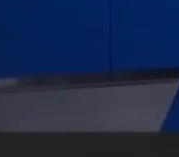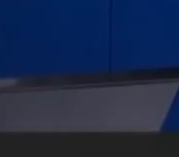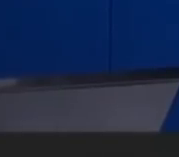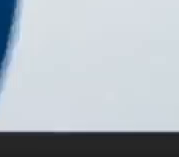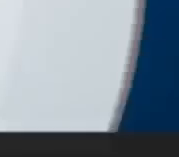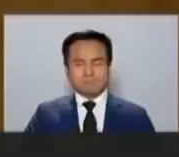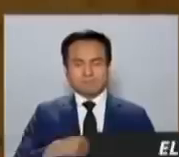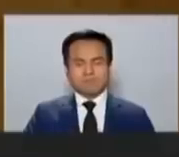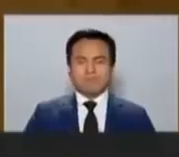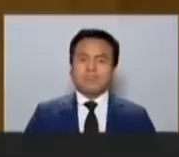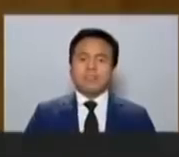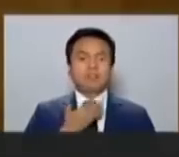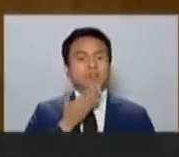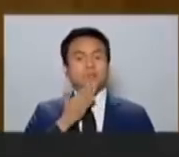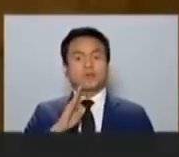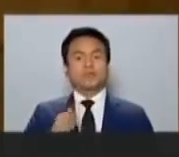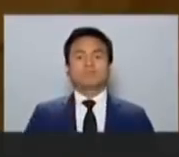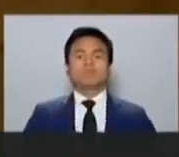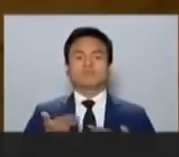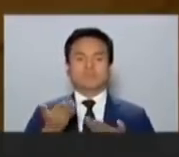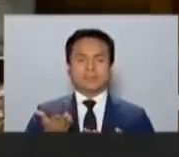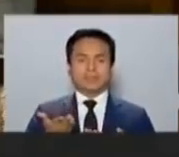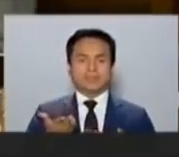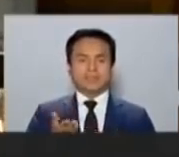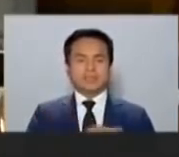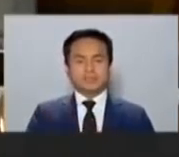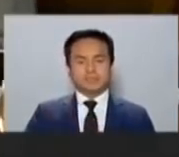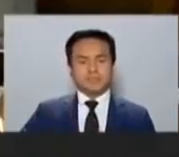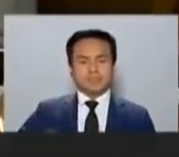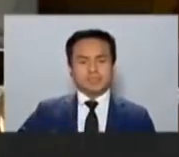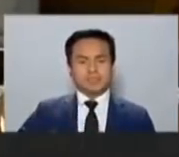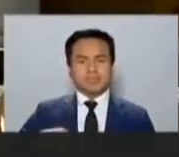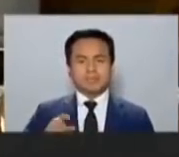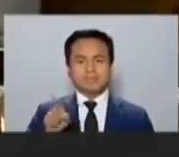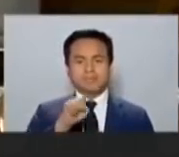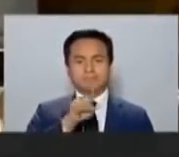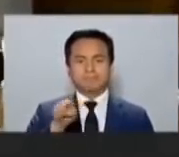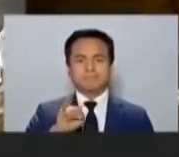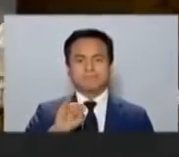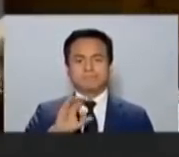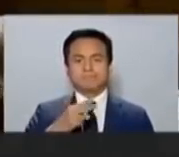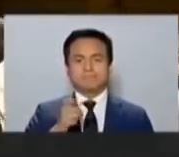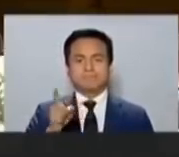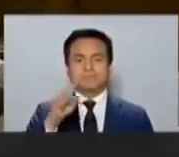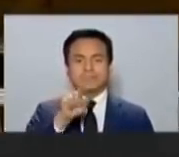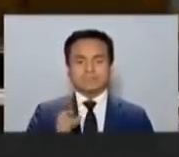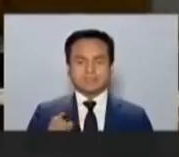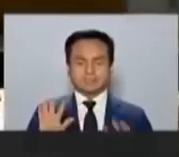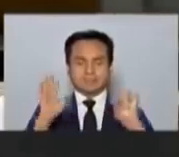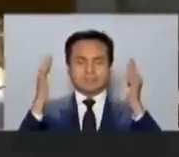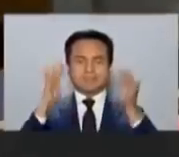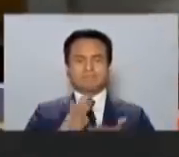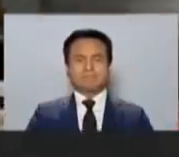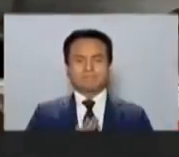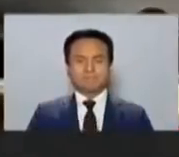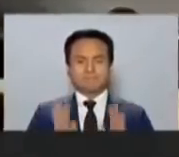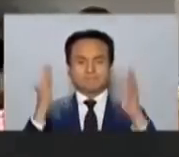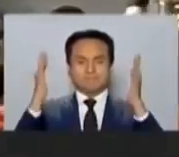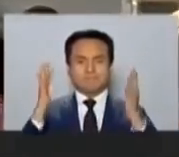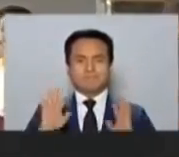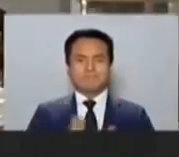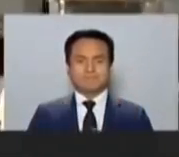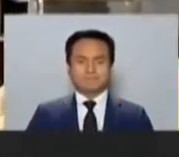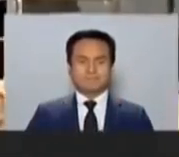Tile. Apuntando a fortalecer el diálogo, la recién nombrada como nueva ministra del Interior, Iskia Siches, señaló cuáles serán